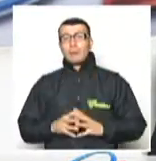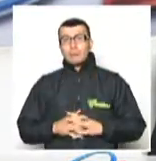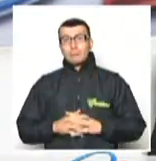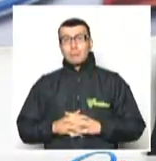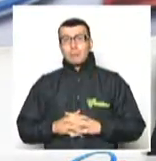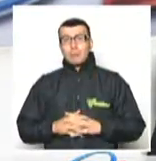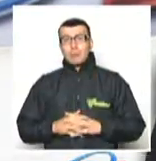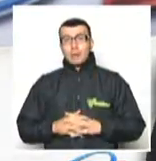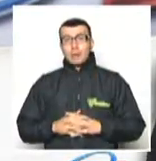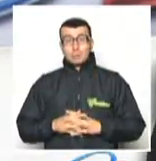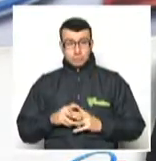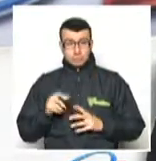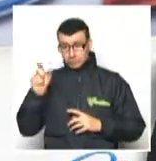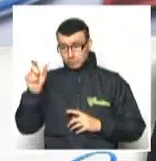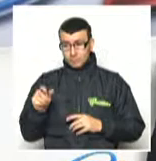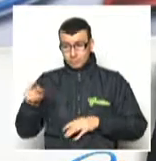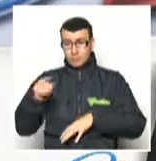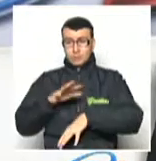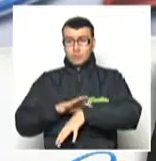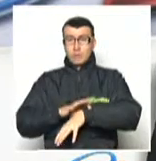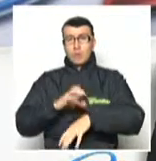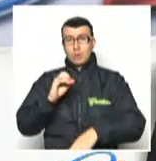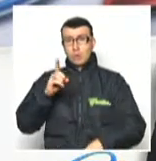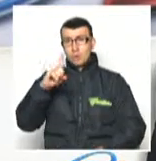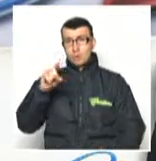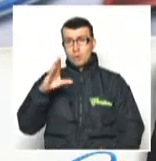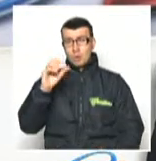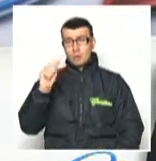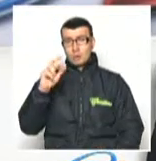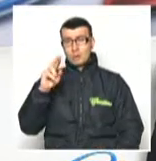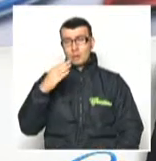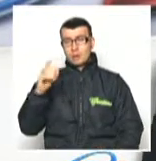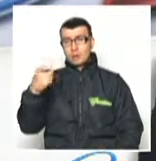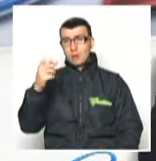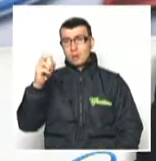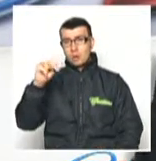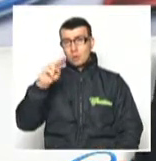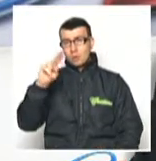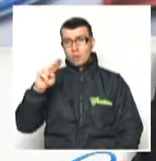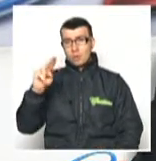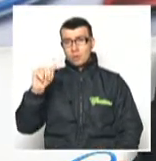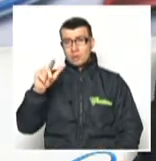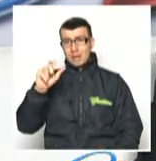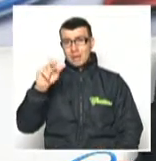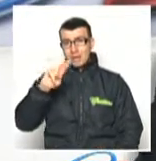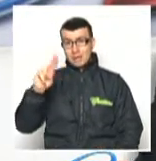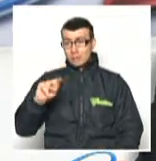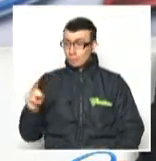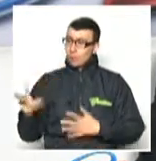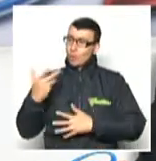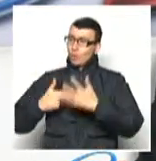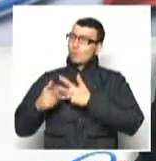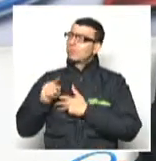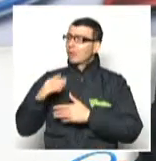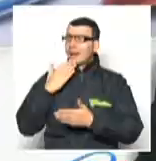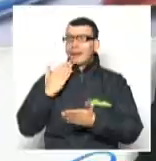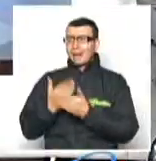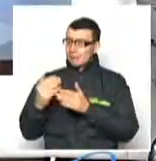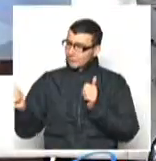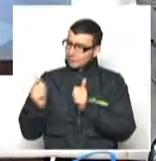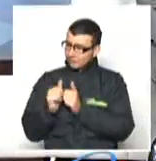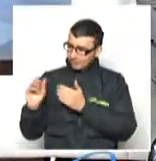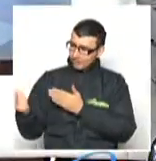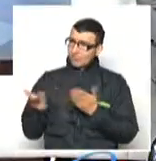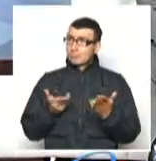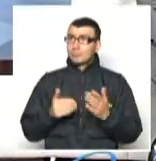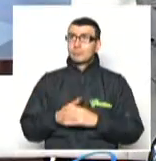maxilofacial. Y estamos con el doctor Óscar González para compartir este espacio con todos ustedes. Muchas gracias por estar con nosotros y bienvenido